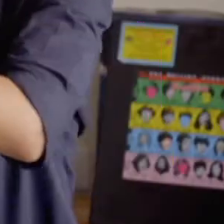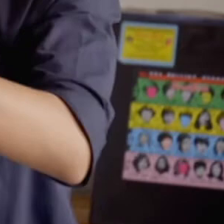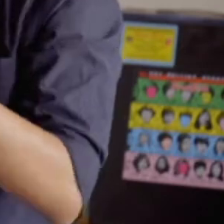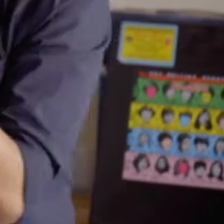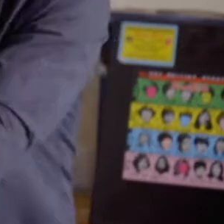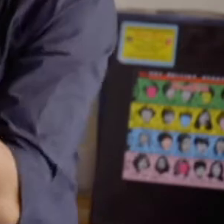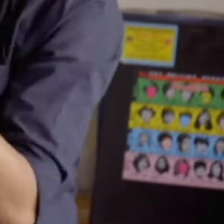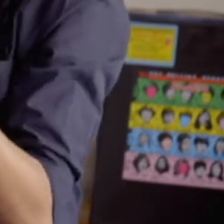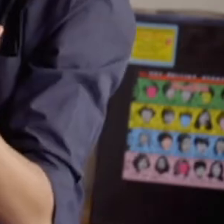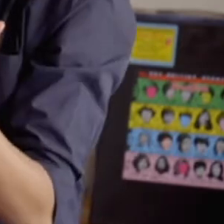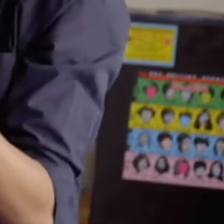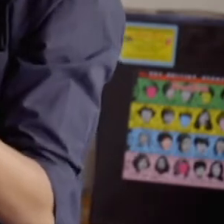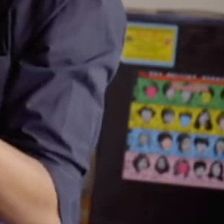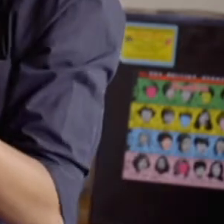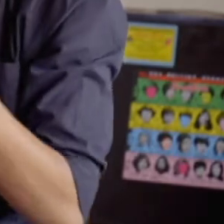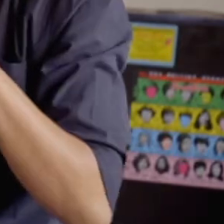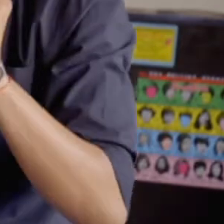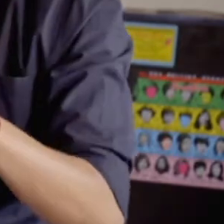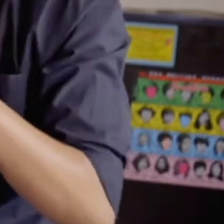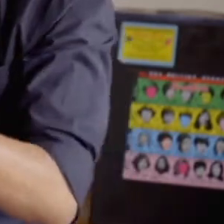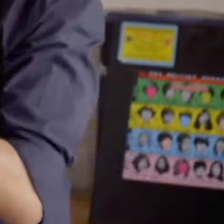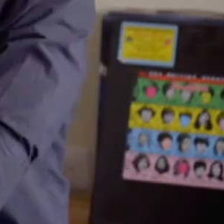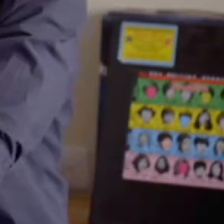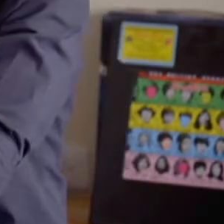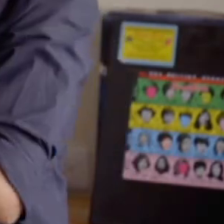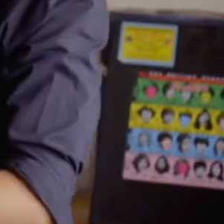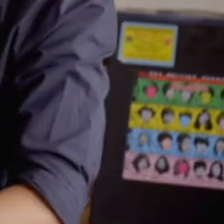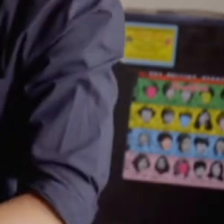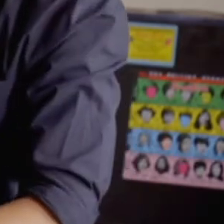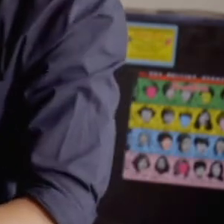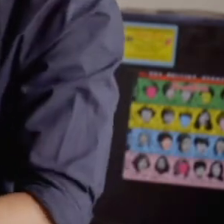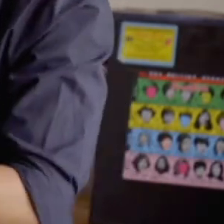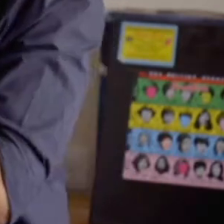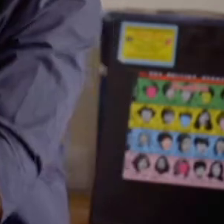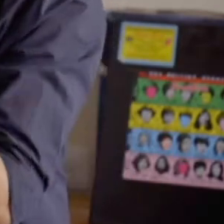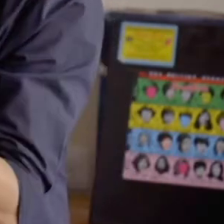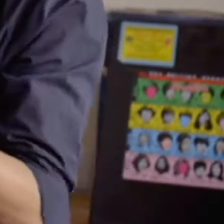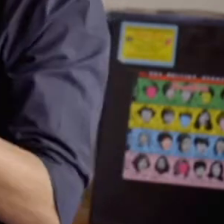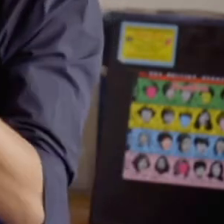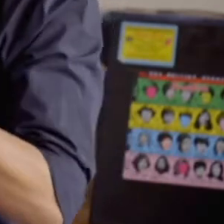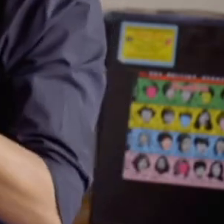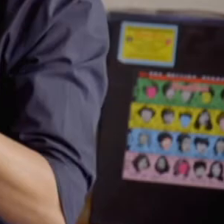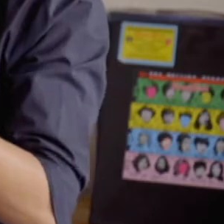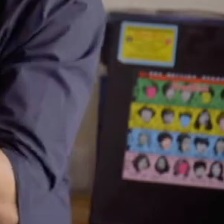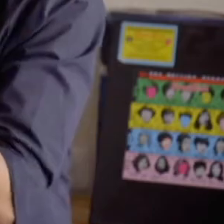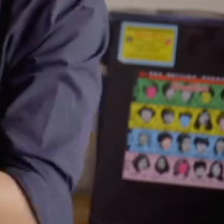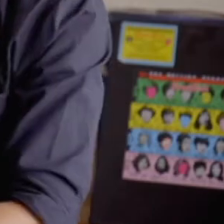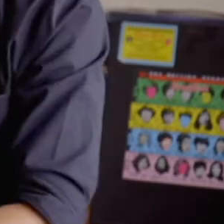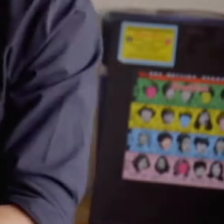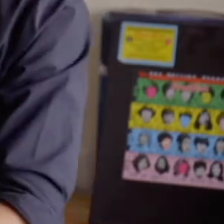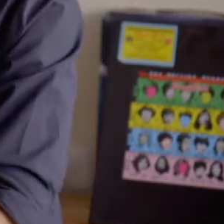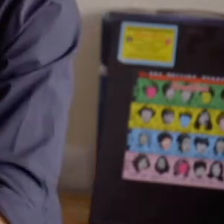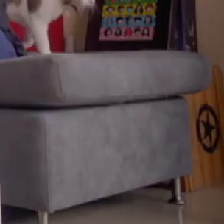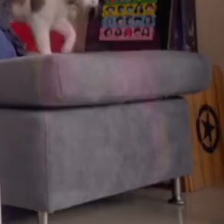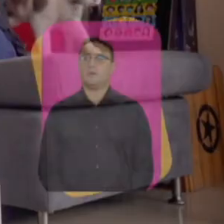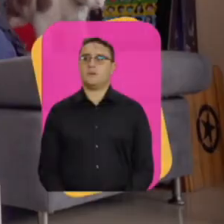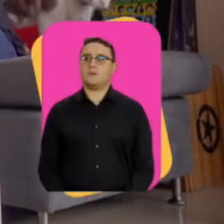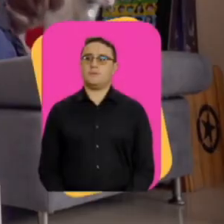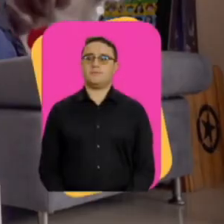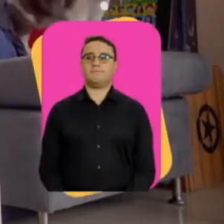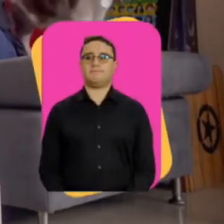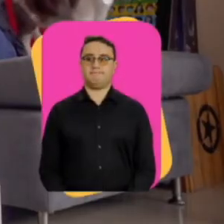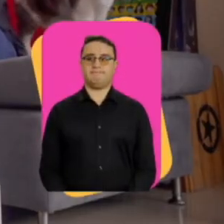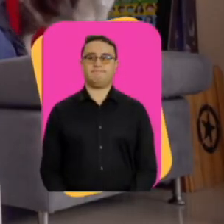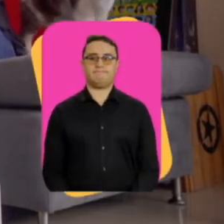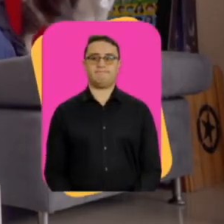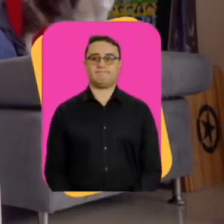¿Qué son las convocatorias de producción por encargo y cuáles se desarrollaron en 2020? En cuanto